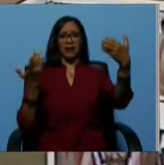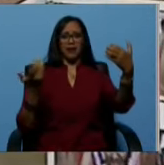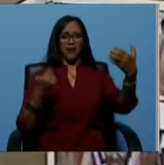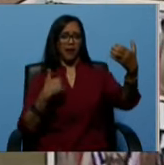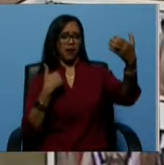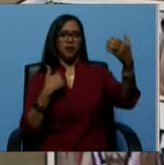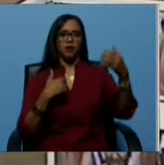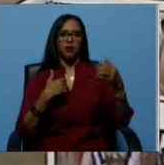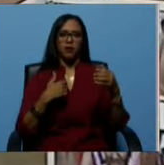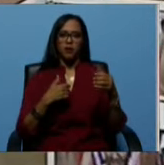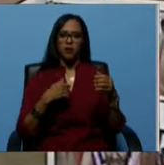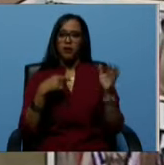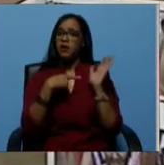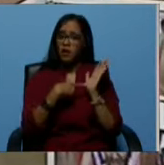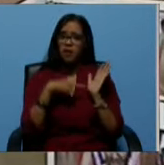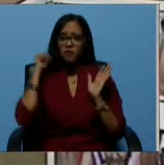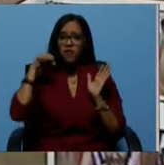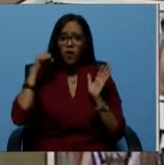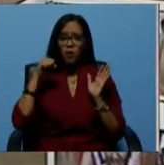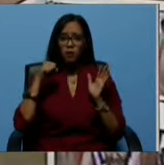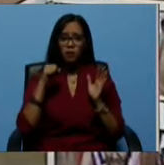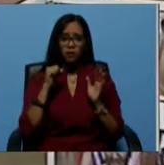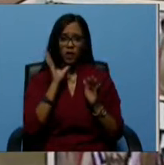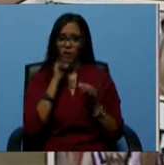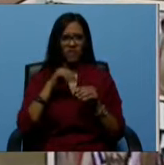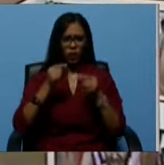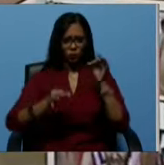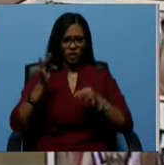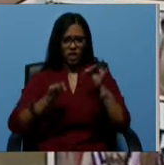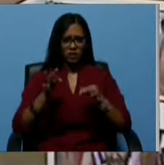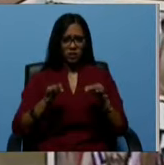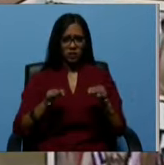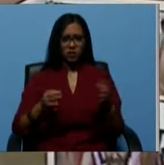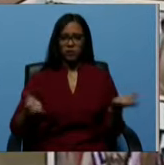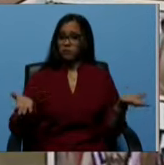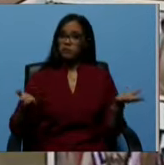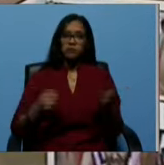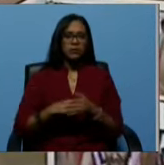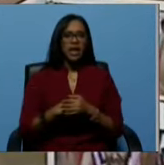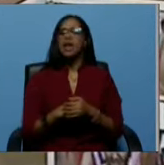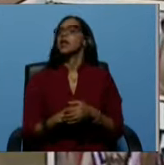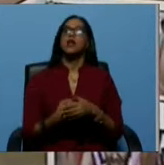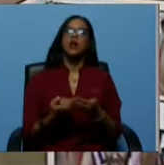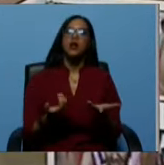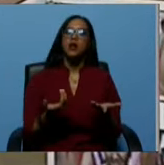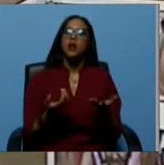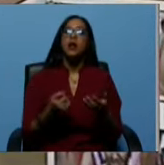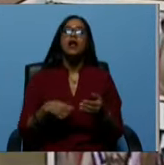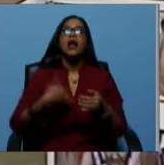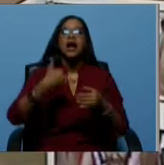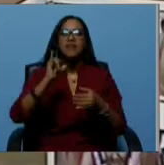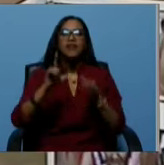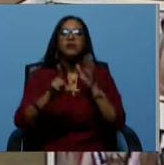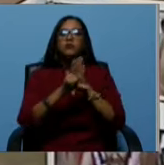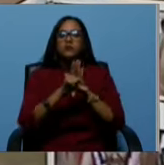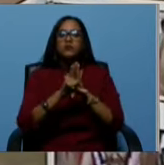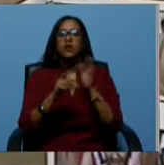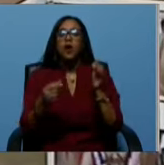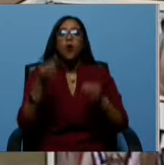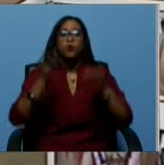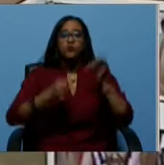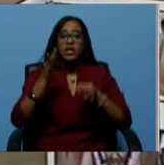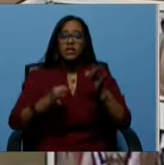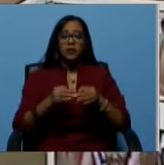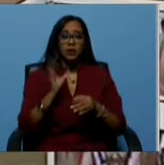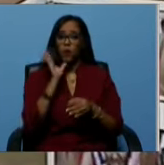justicia? Ese es el cómplice, el mayor cómplice del fascismo, es la impunidad. Que no haya